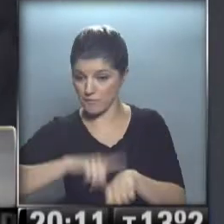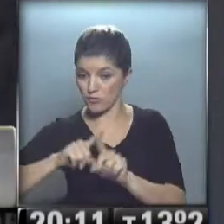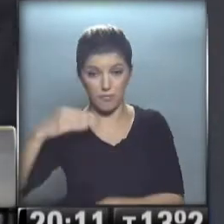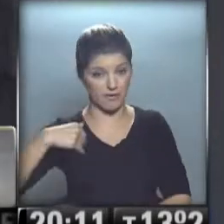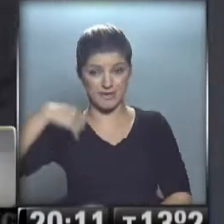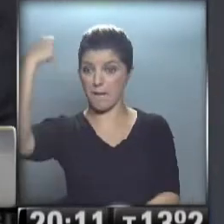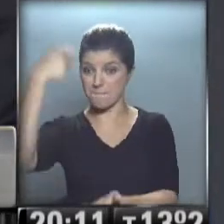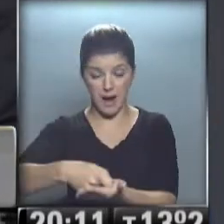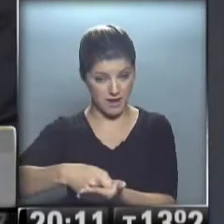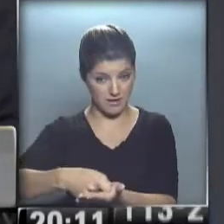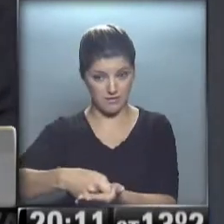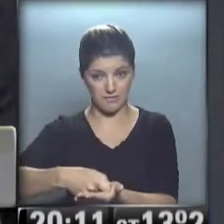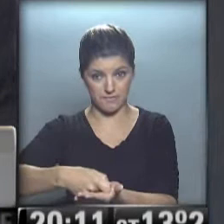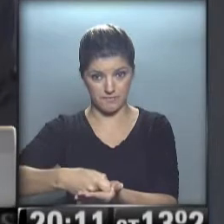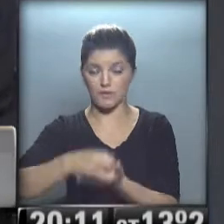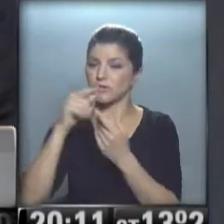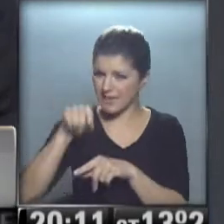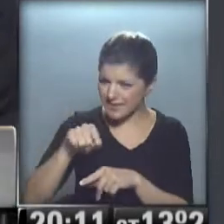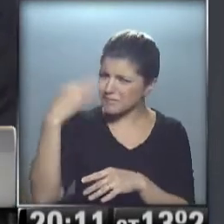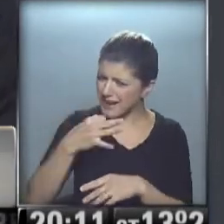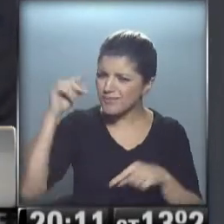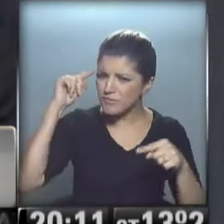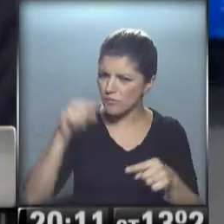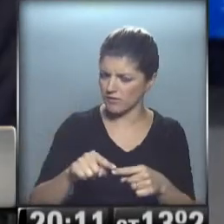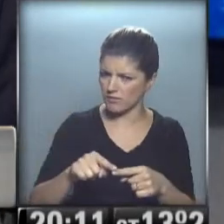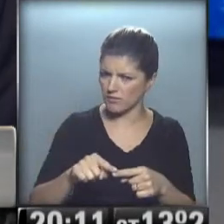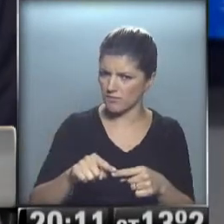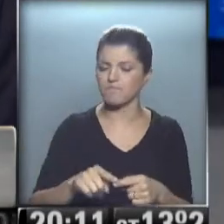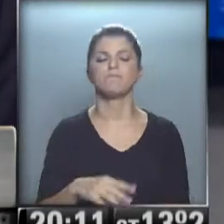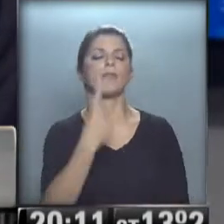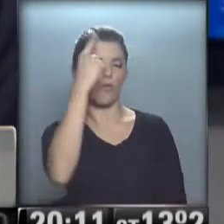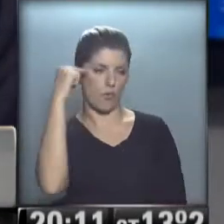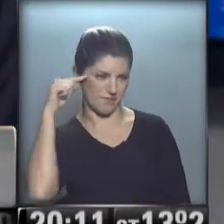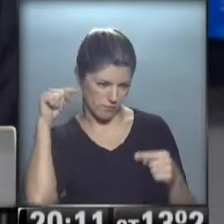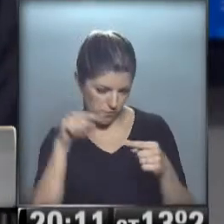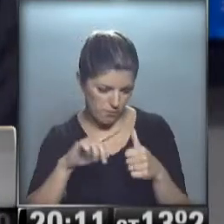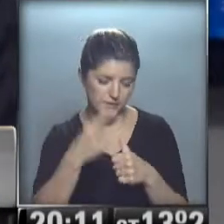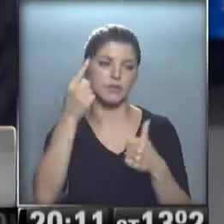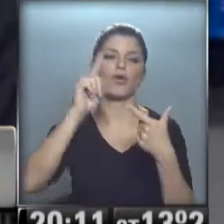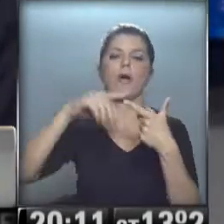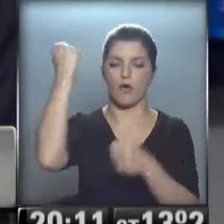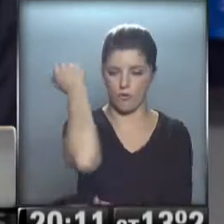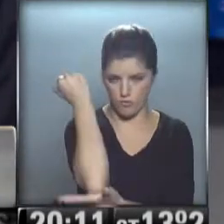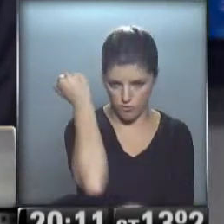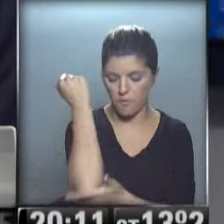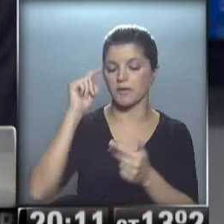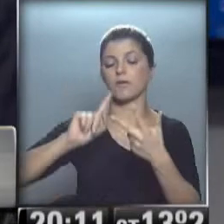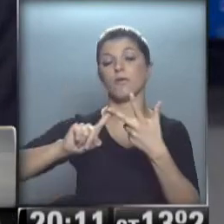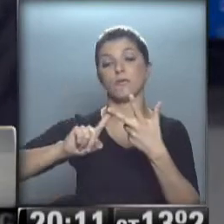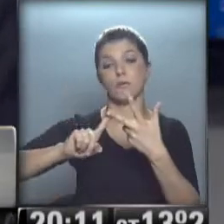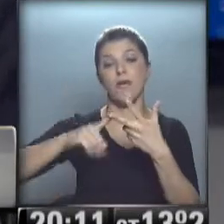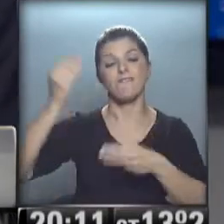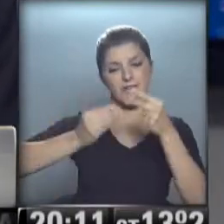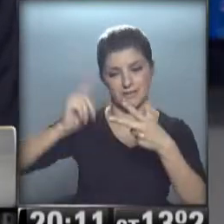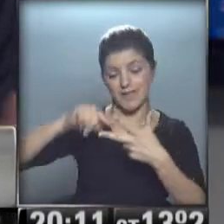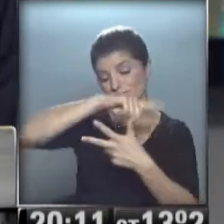escarmiento, también financiero y político. Ese sería el objetivo, ¿no? Hay un objetivo político, hay un objetivo económico, hay un objetivo